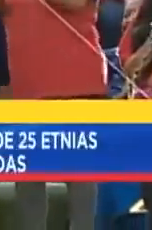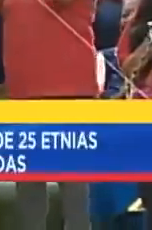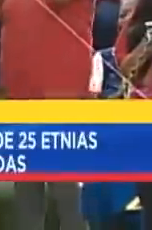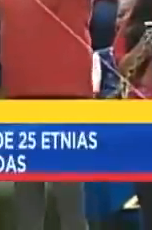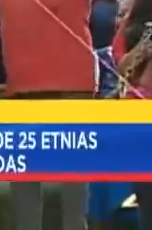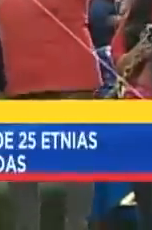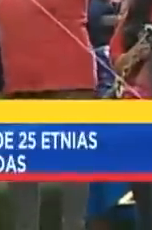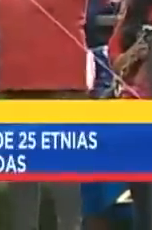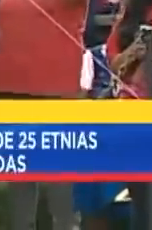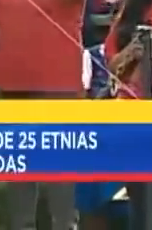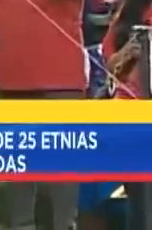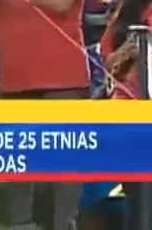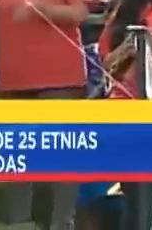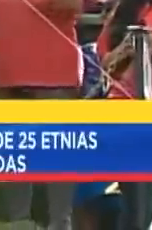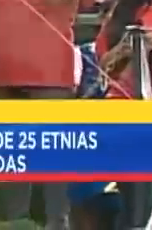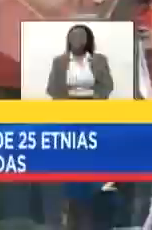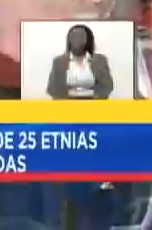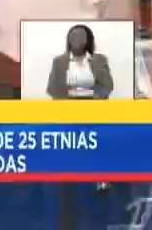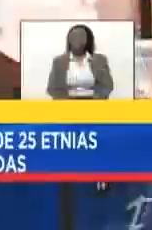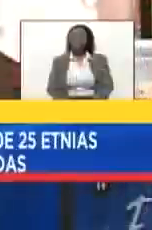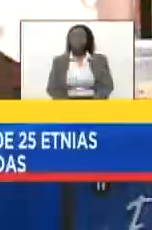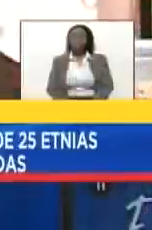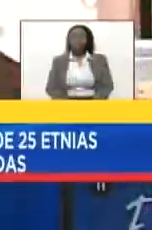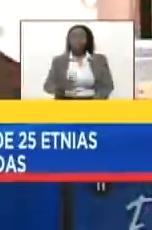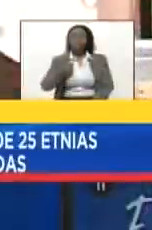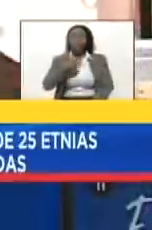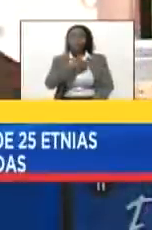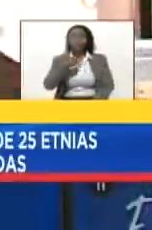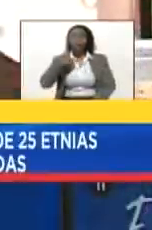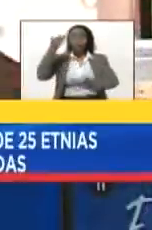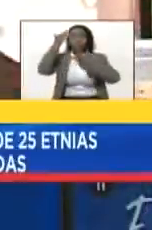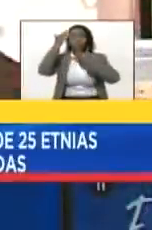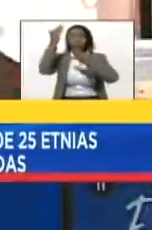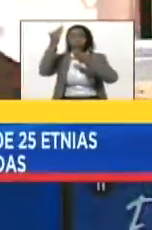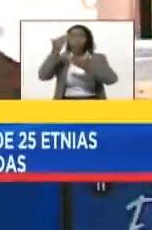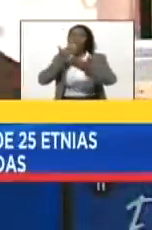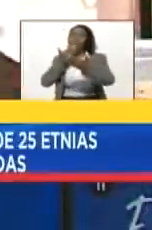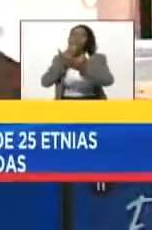Quiero saludar y agradecer